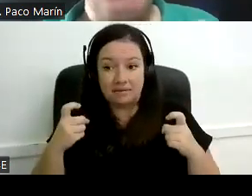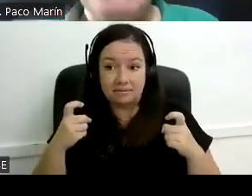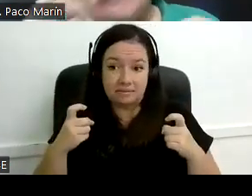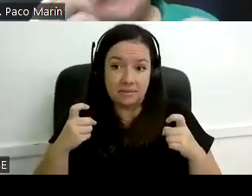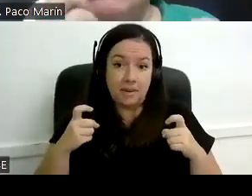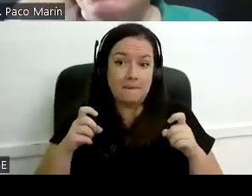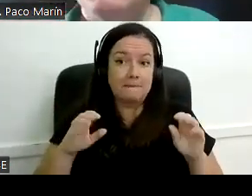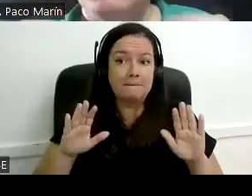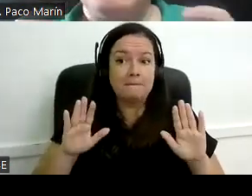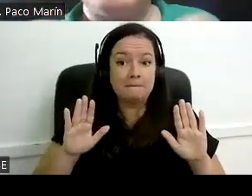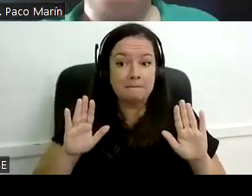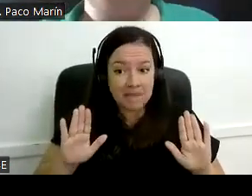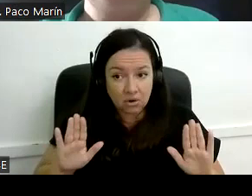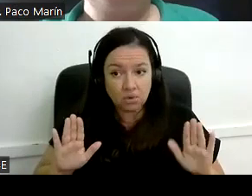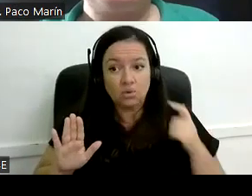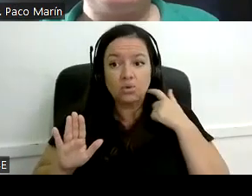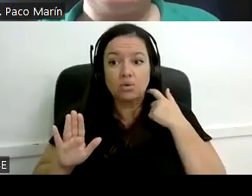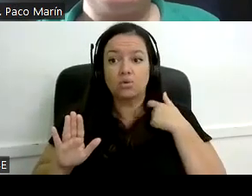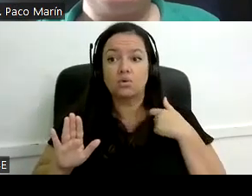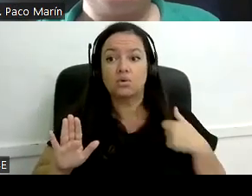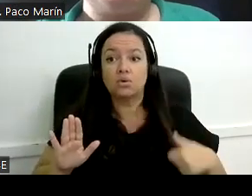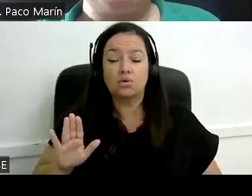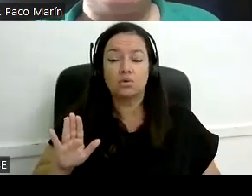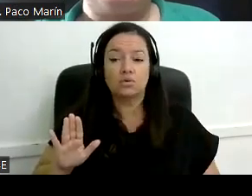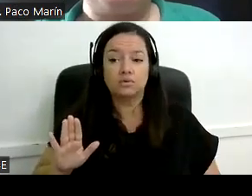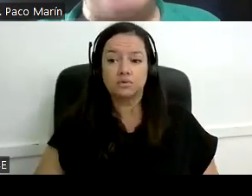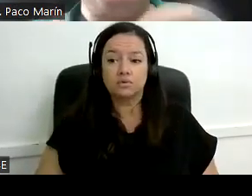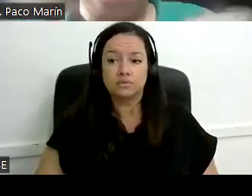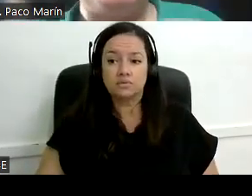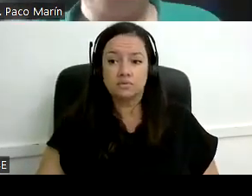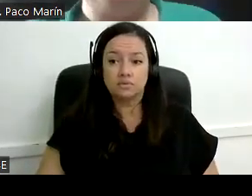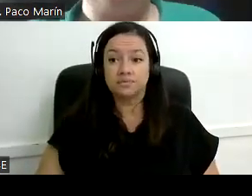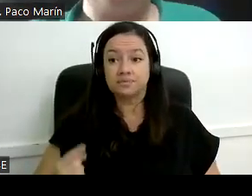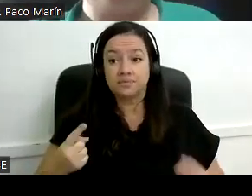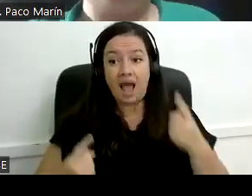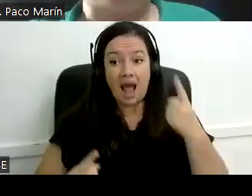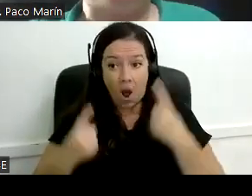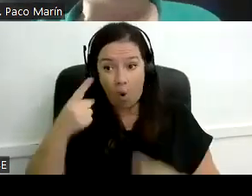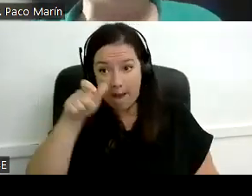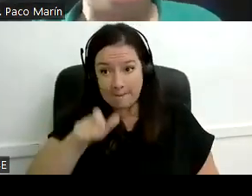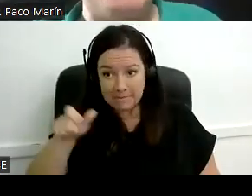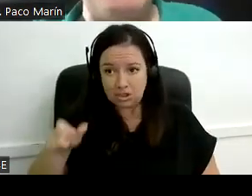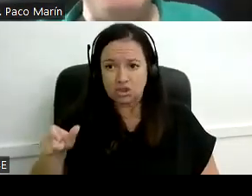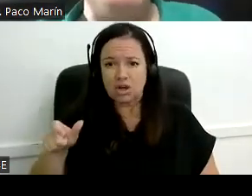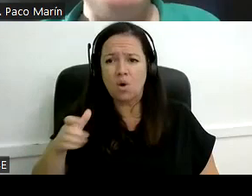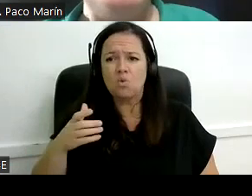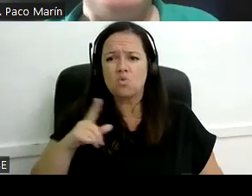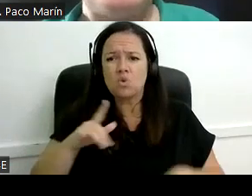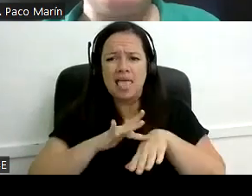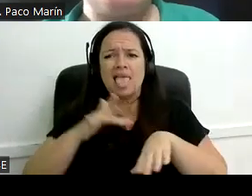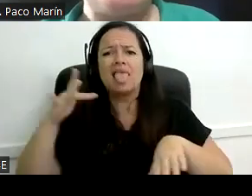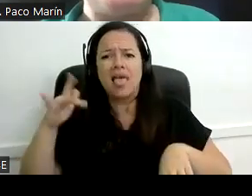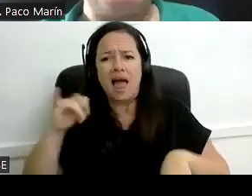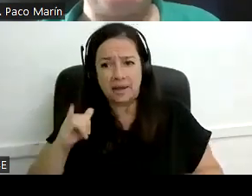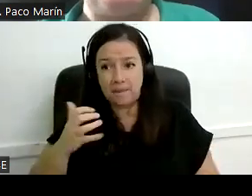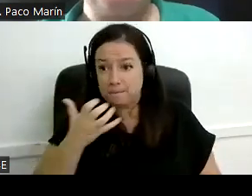Pero no es raro que o sea, hay determinadas personas que son especialmente sensibles